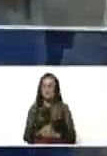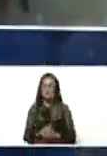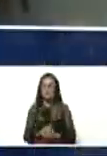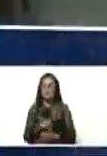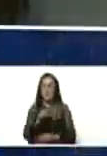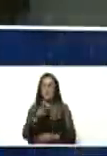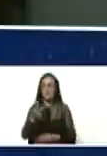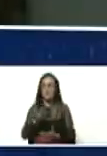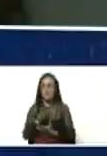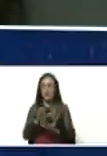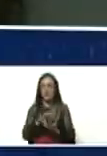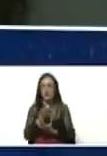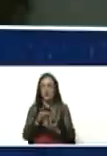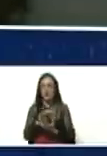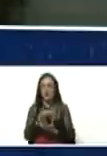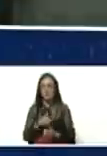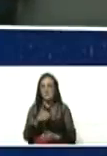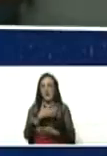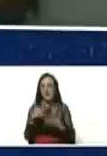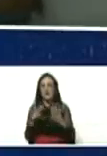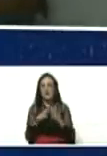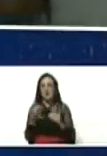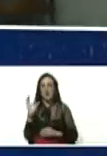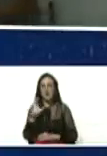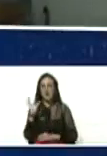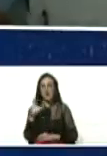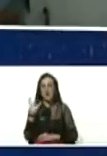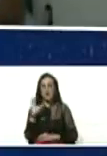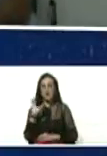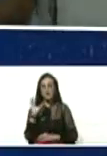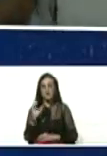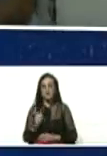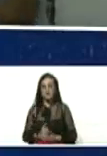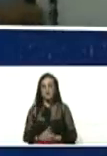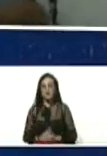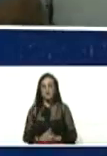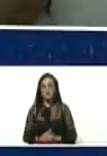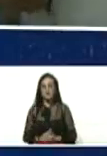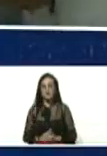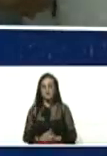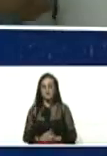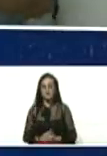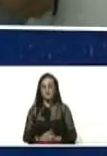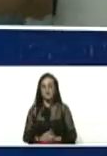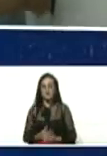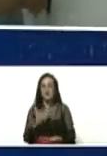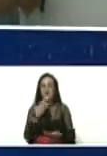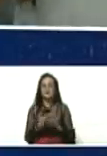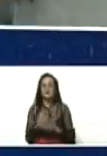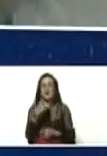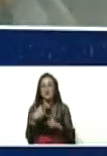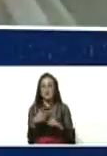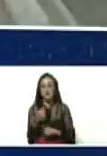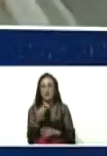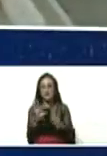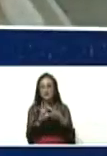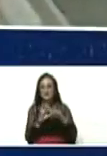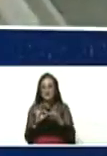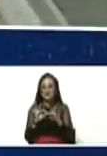del 23 de enero, una de las más grandes de toda Caracas. Acá se ha dado, gracias al 1x10, esa